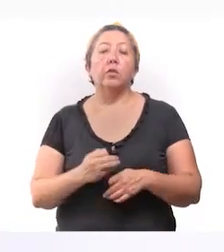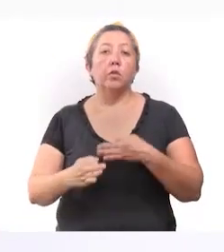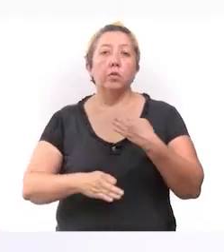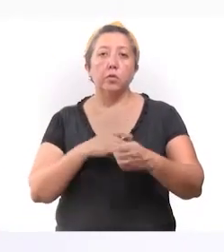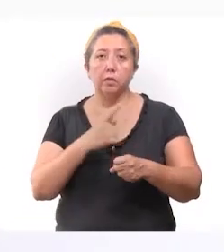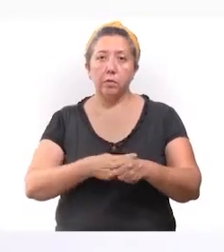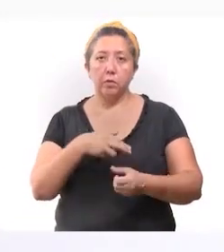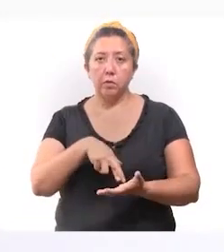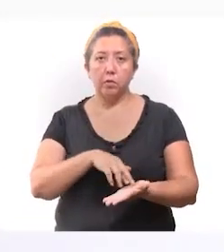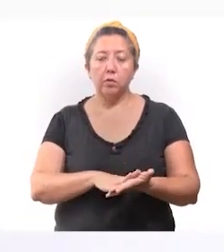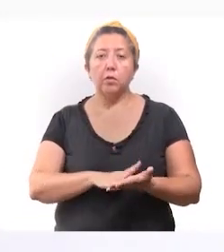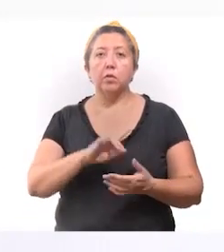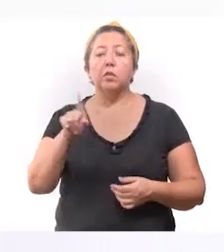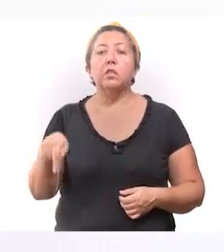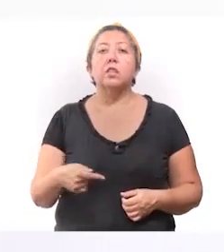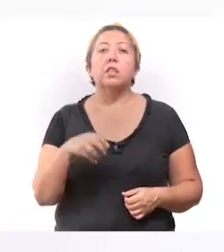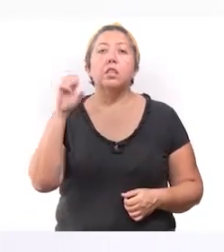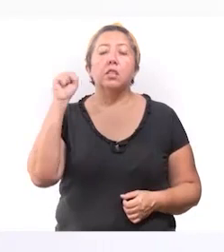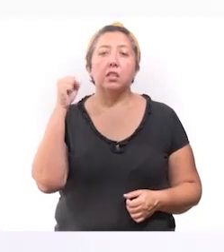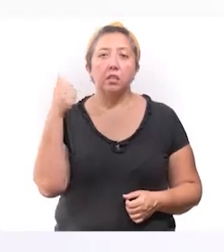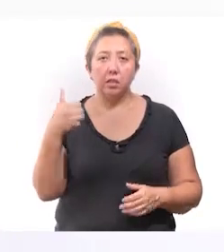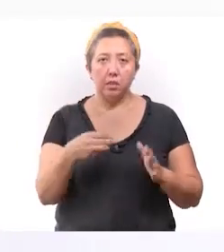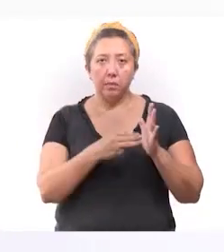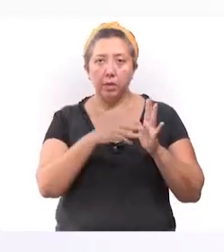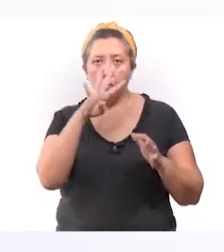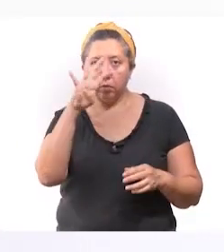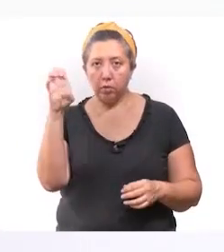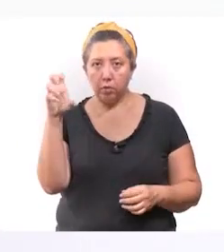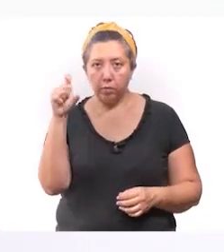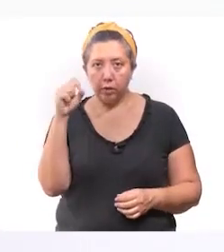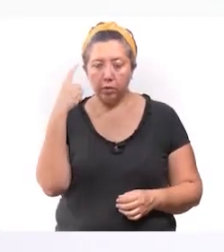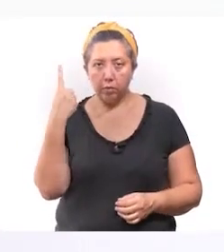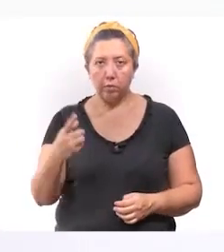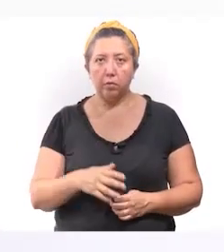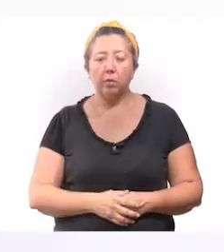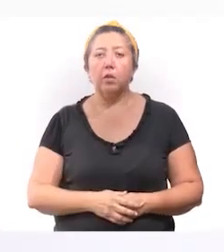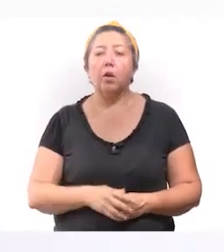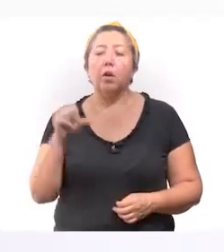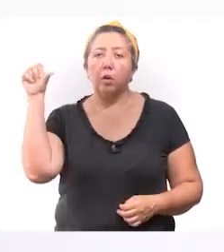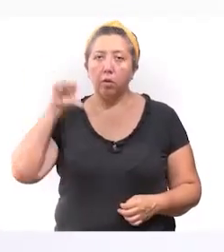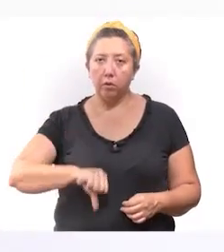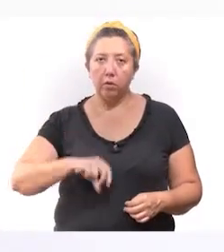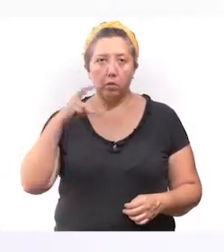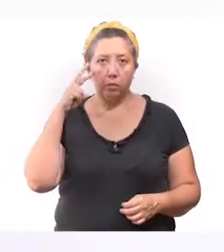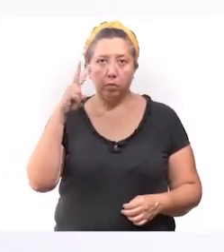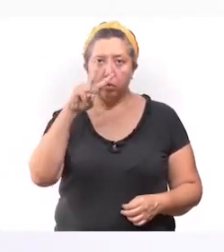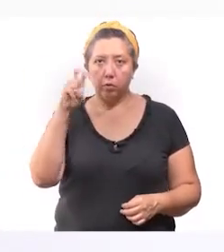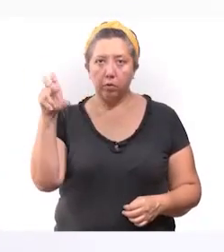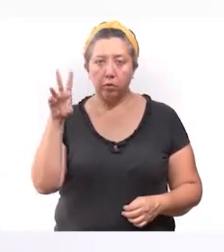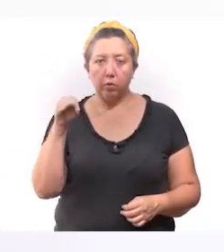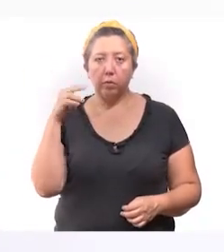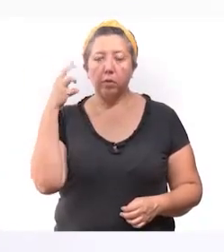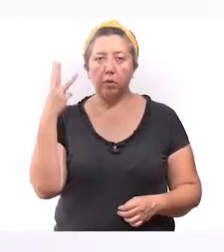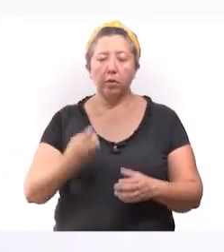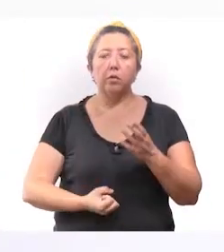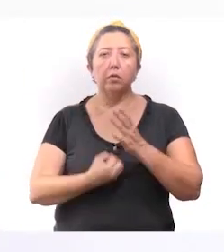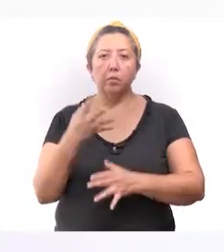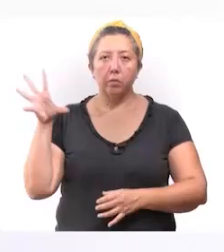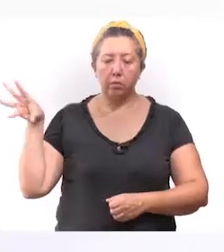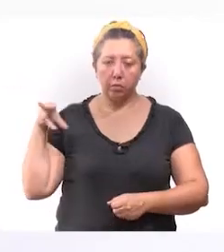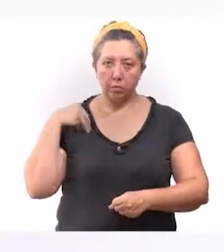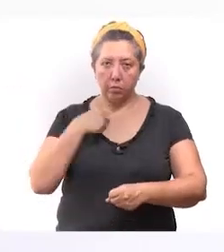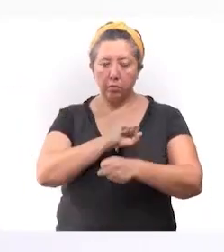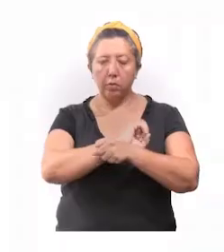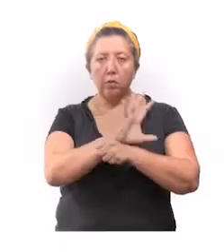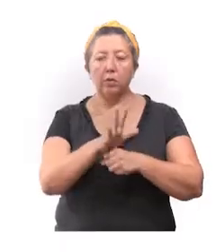de contagios registrados, que es 66.421. Hoy se detectaron 293 nuevos contagios